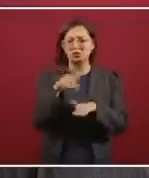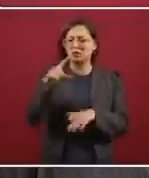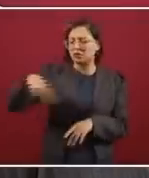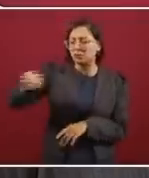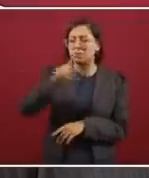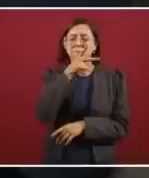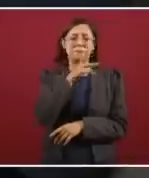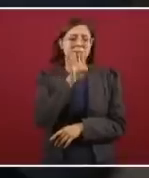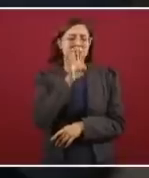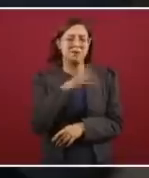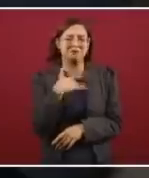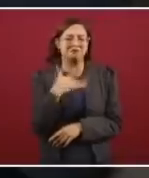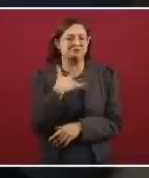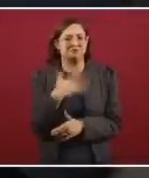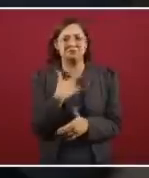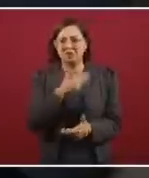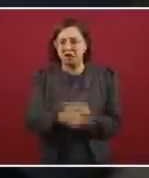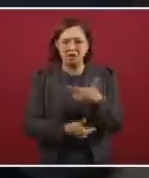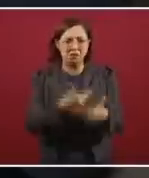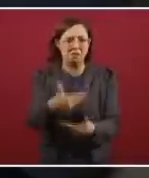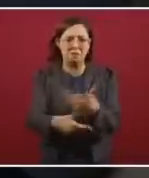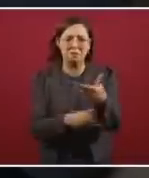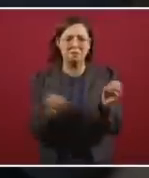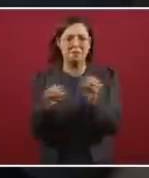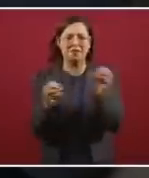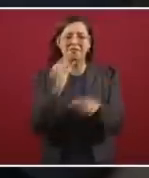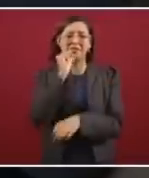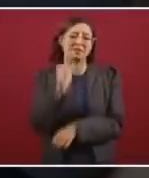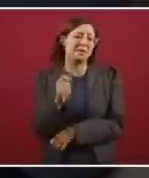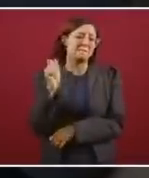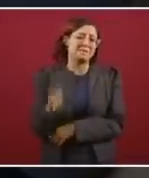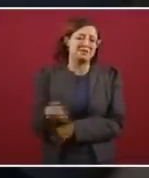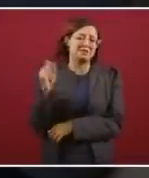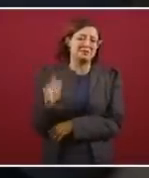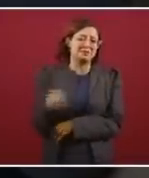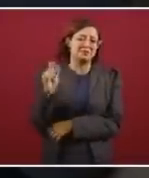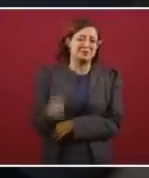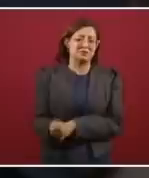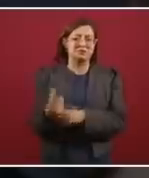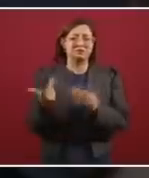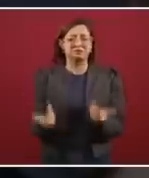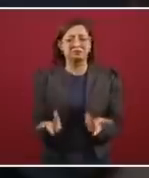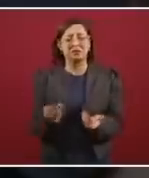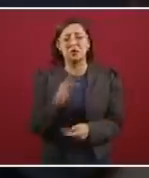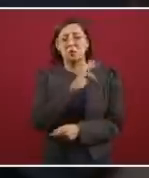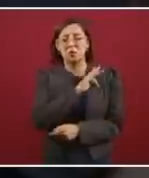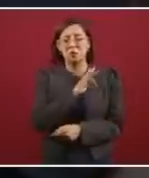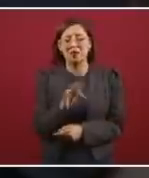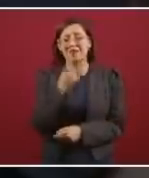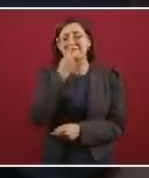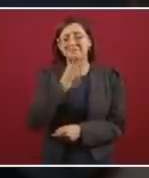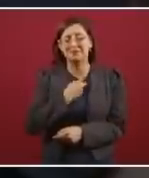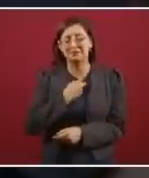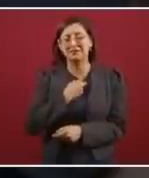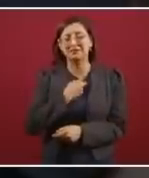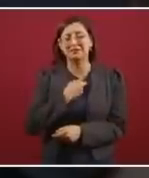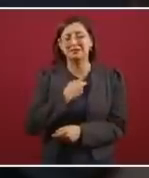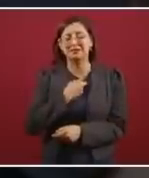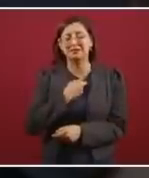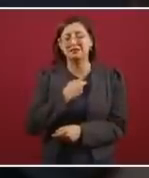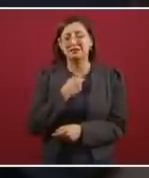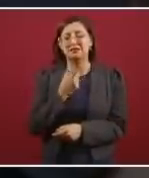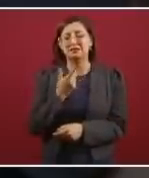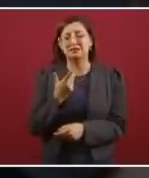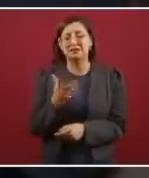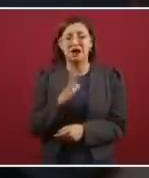sentimiento de los padres, de que no ven un avance más allá de lo que ya se tenía, Y si nos pudiese comentar en algún momento